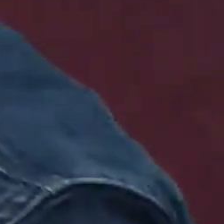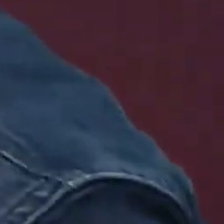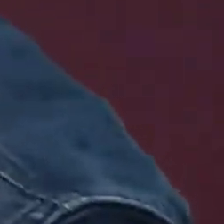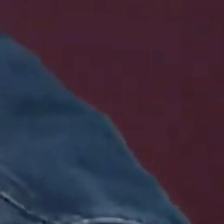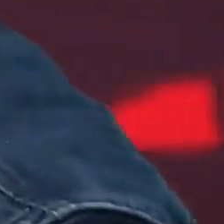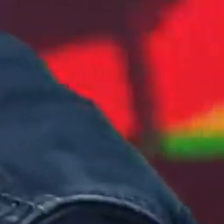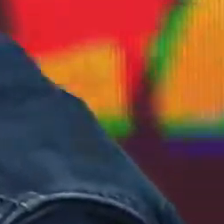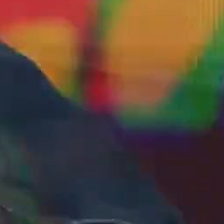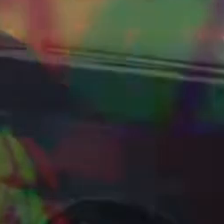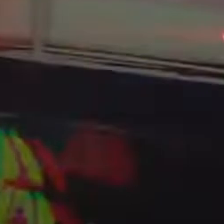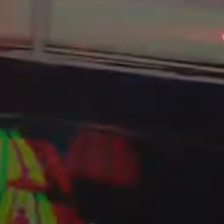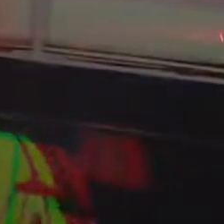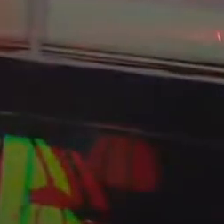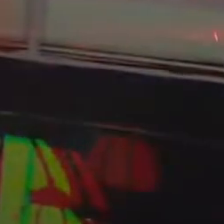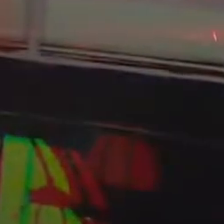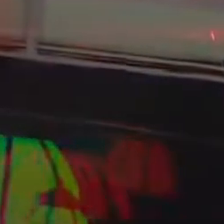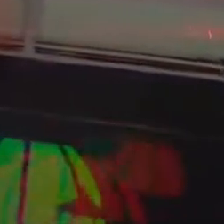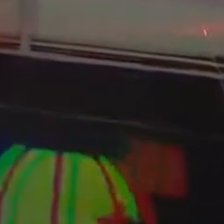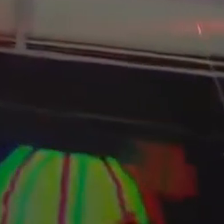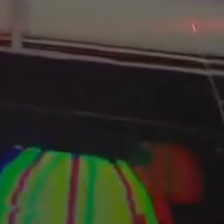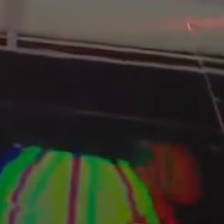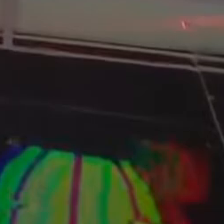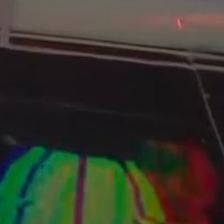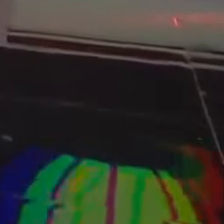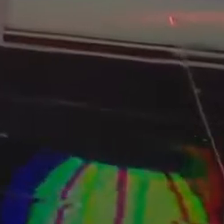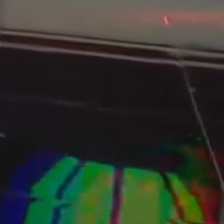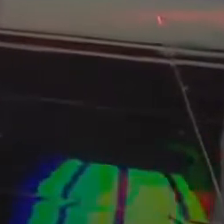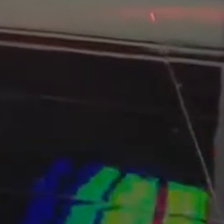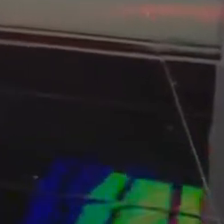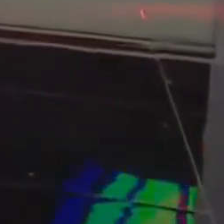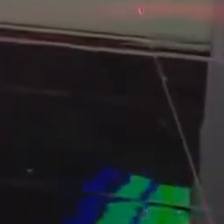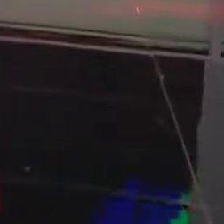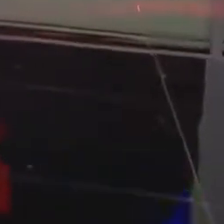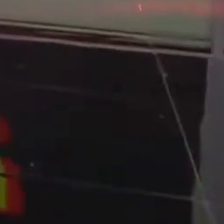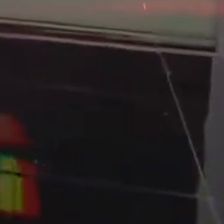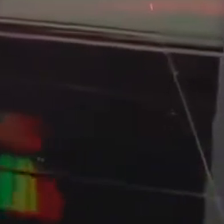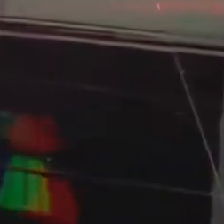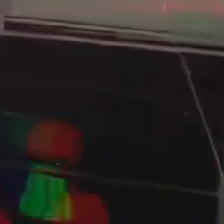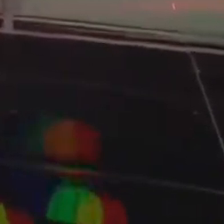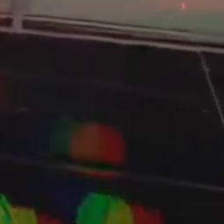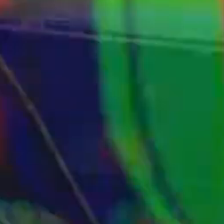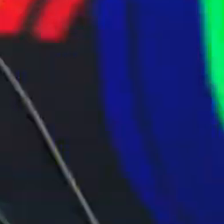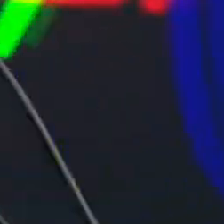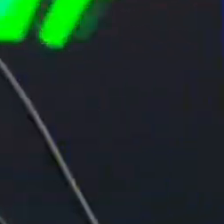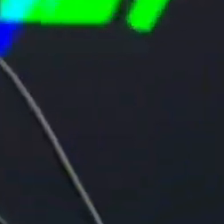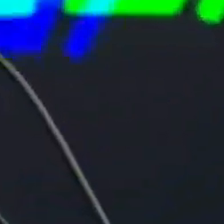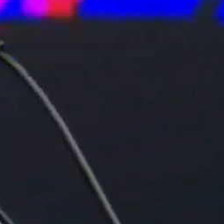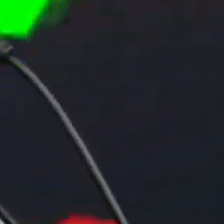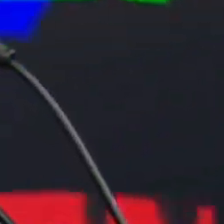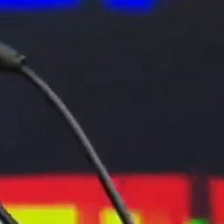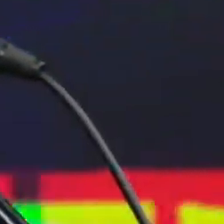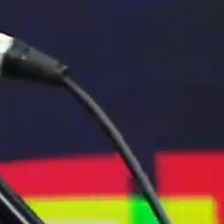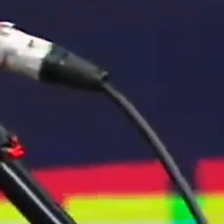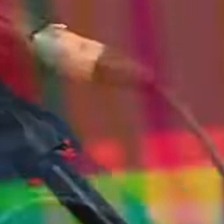y es un poeta el zorzal, oyendo algún cardenal que de gorjeo se inflama.